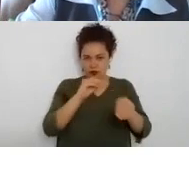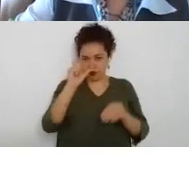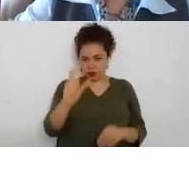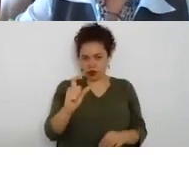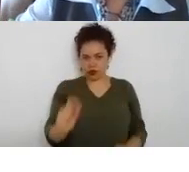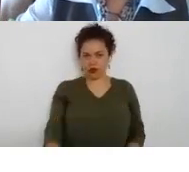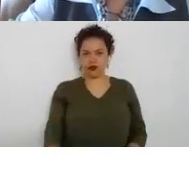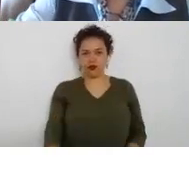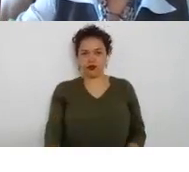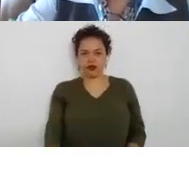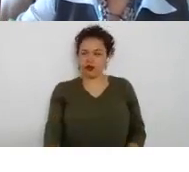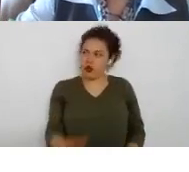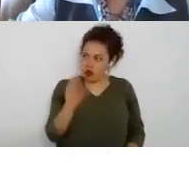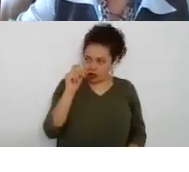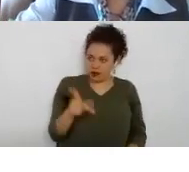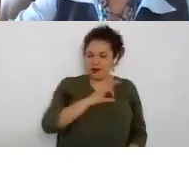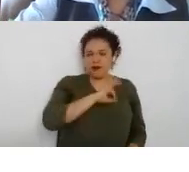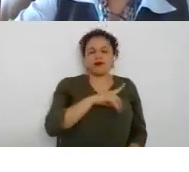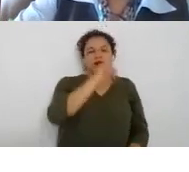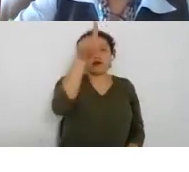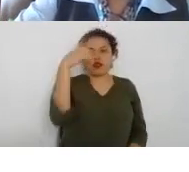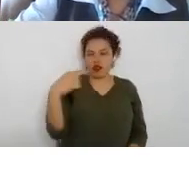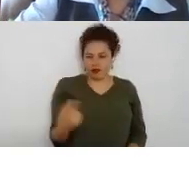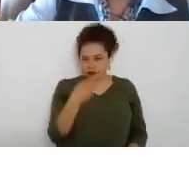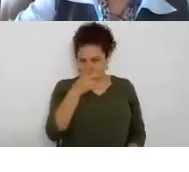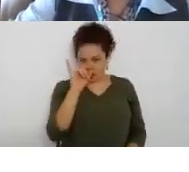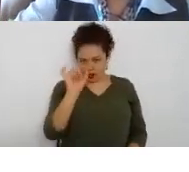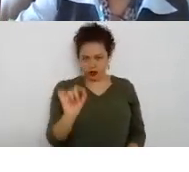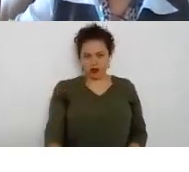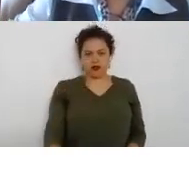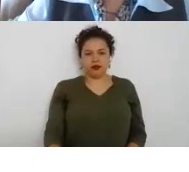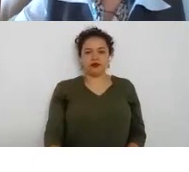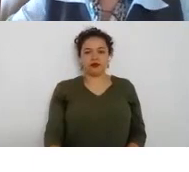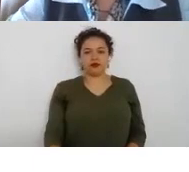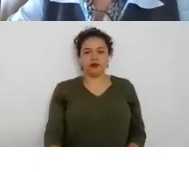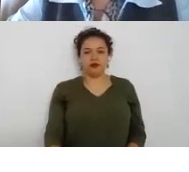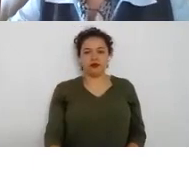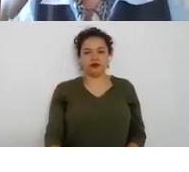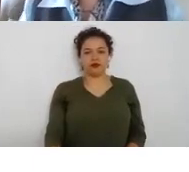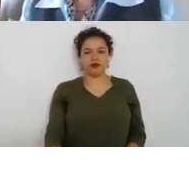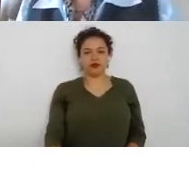¿Ok? Podemos aplicar el espiral como comentan. Sin embargo,